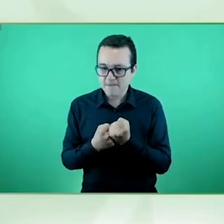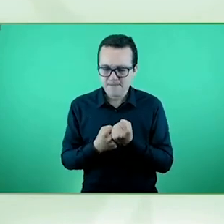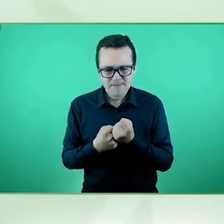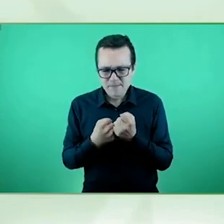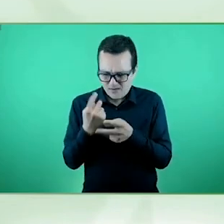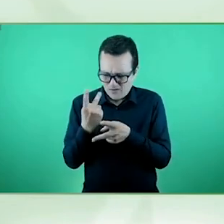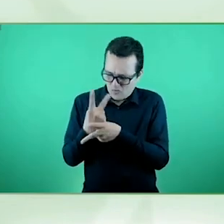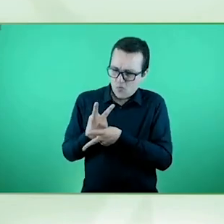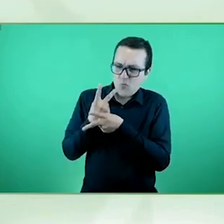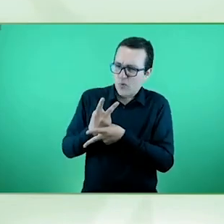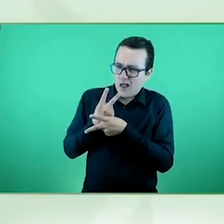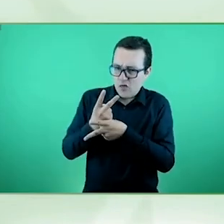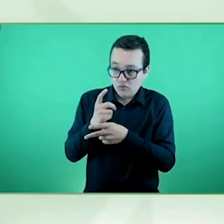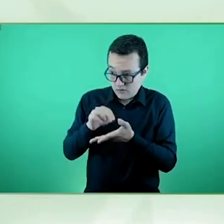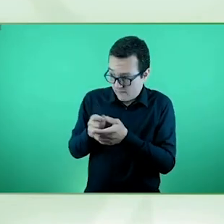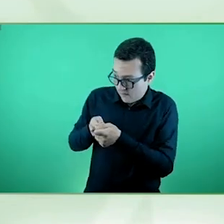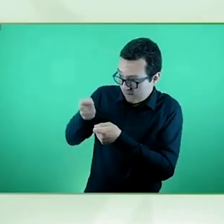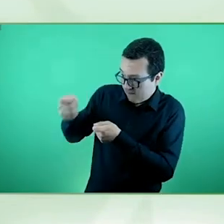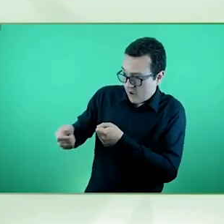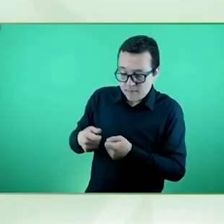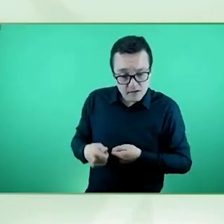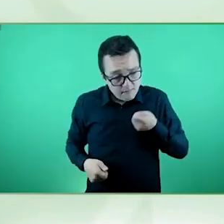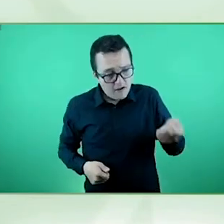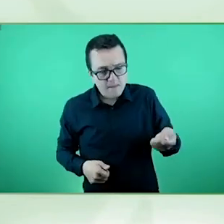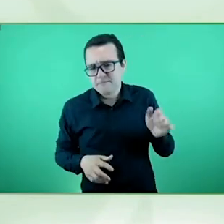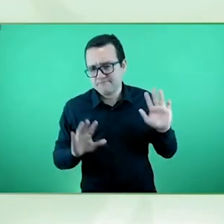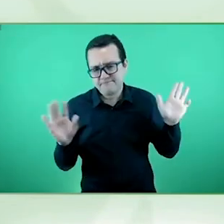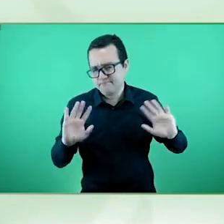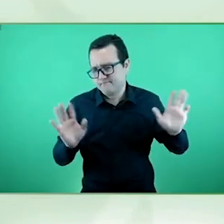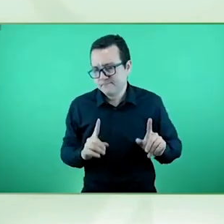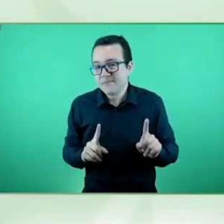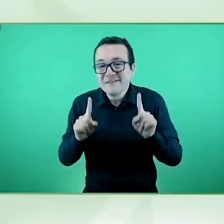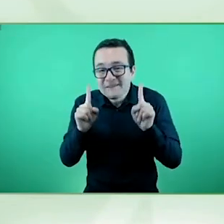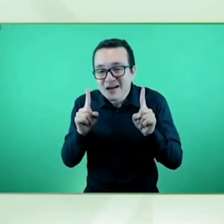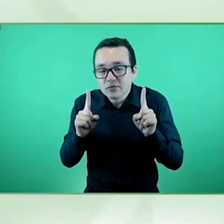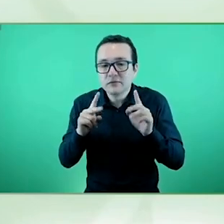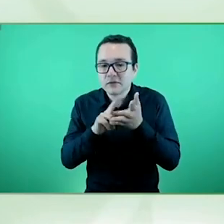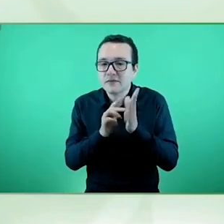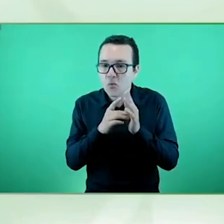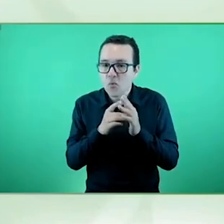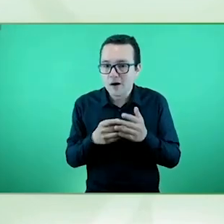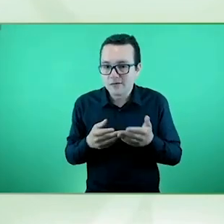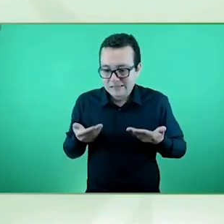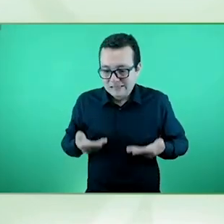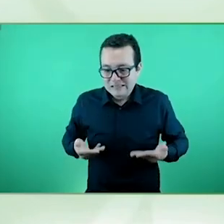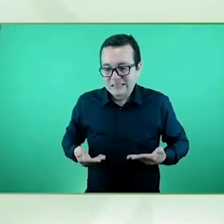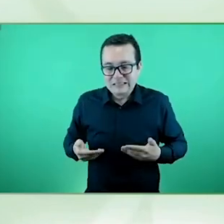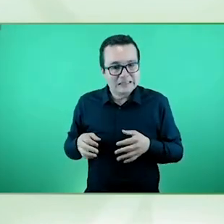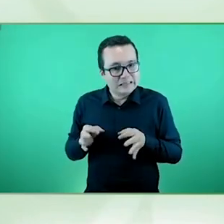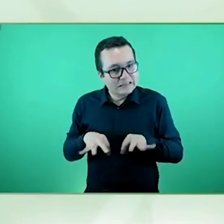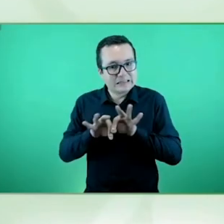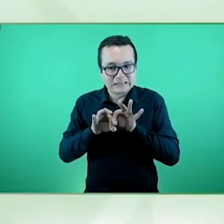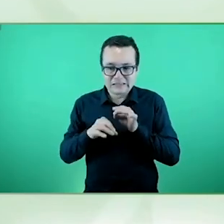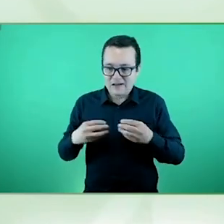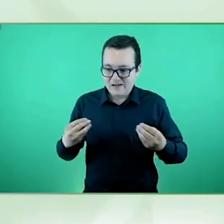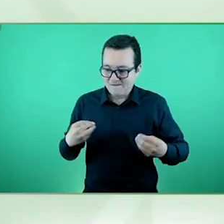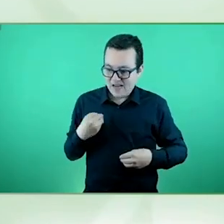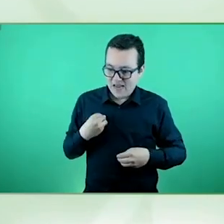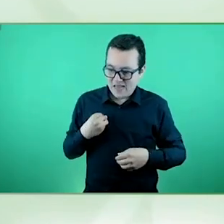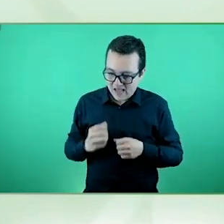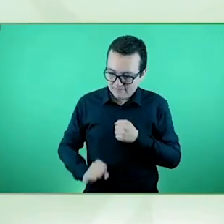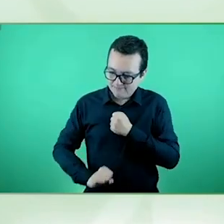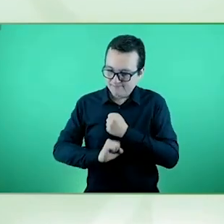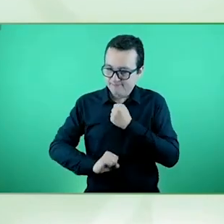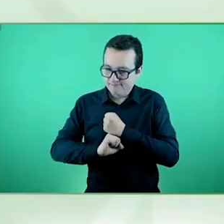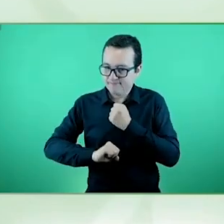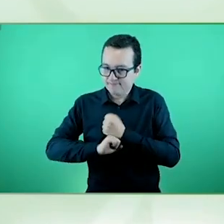retribución monetaria, pero son esenciales para mantener la vida y el bienestar. Entonces, la idea de poder instalar,